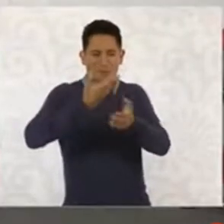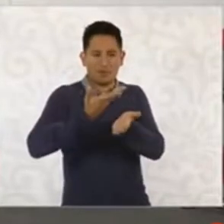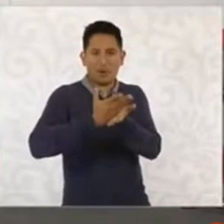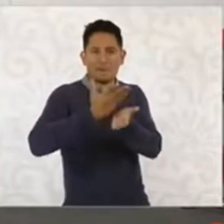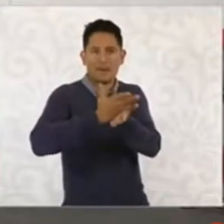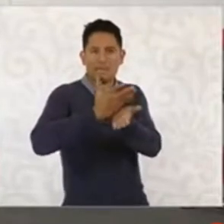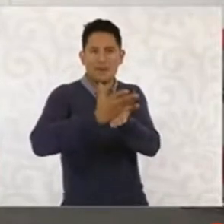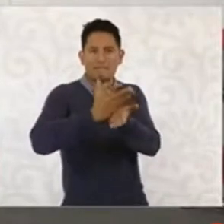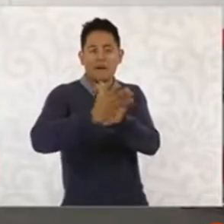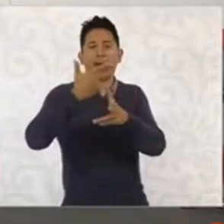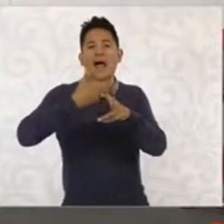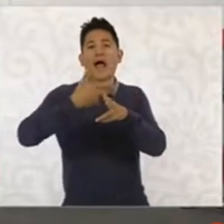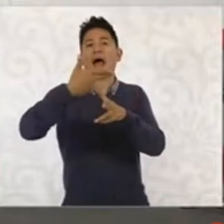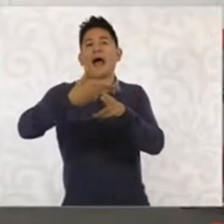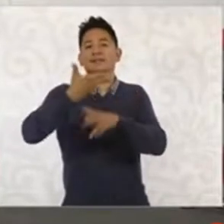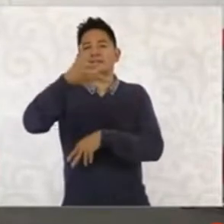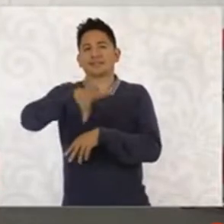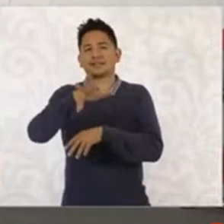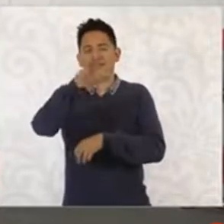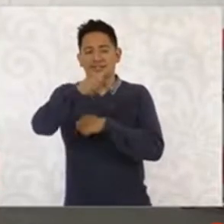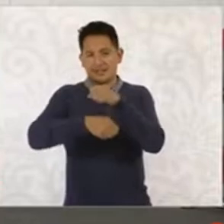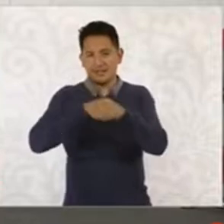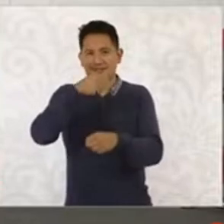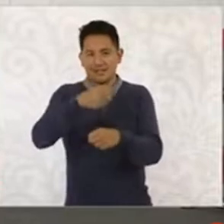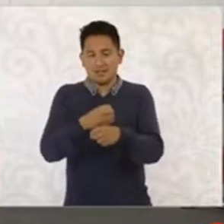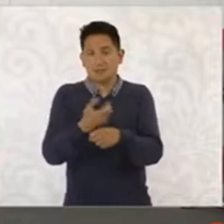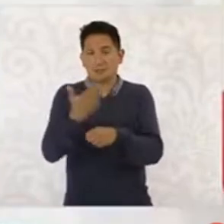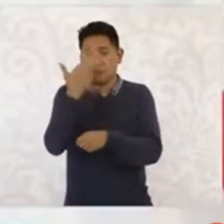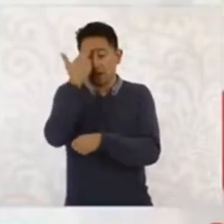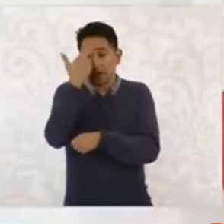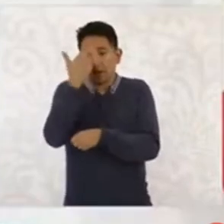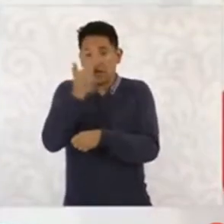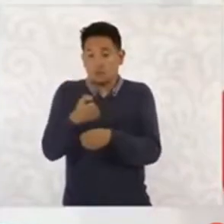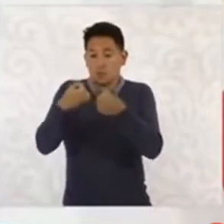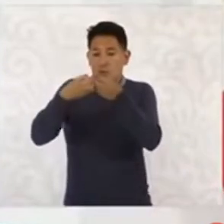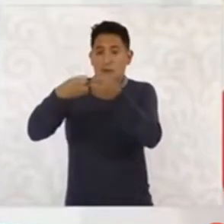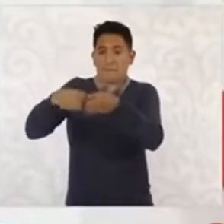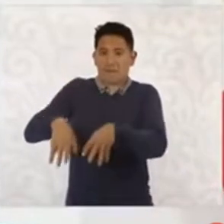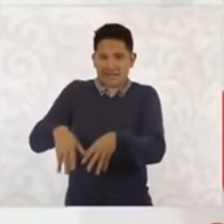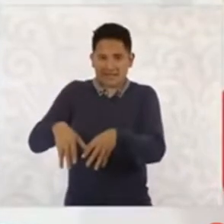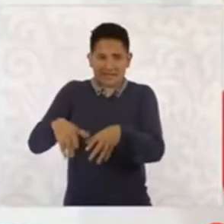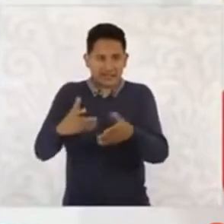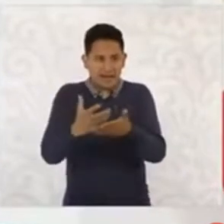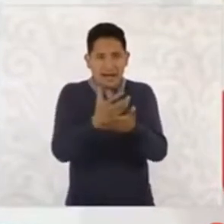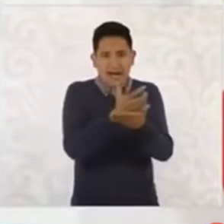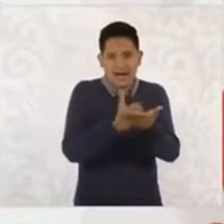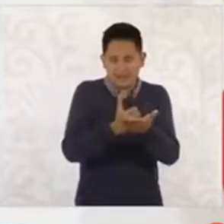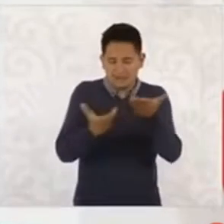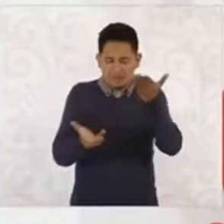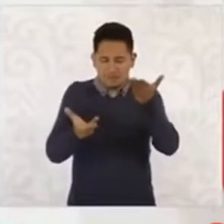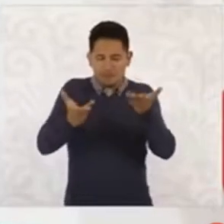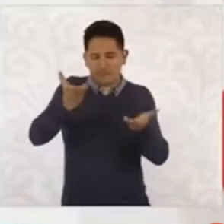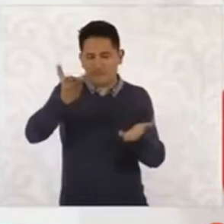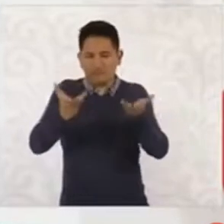hasta 10 años. Y porque las pérdidas pues se compensaban con las ganancias de las otras, ¿no?